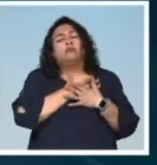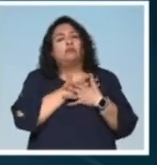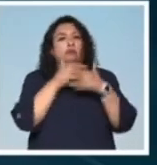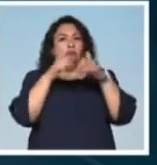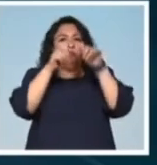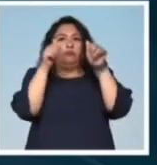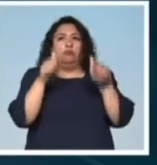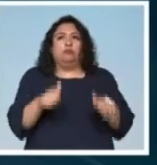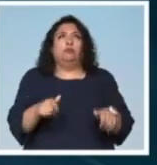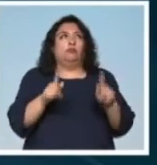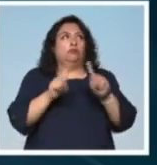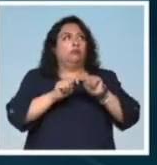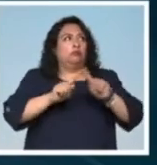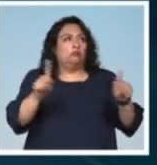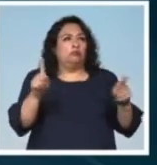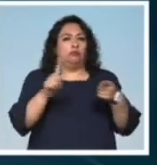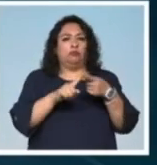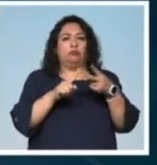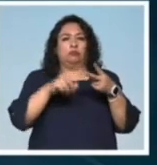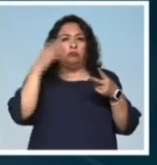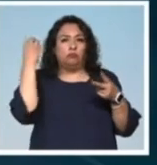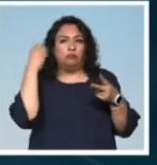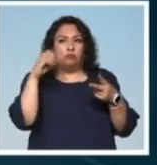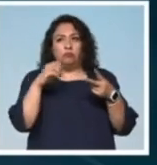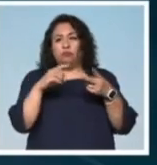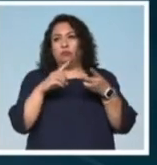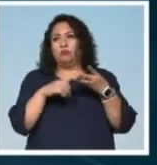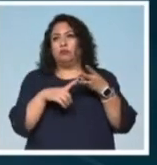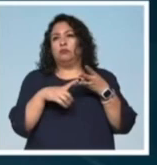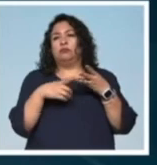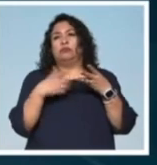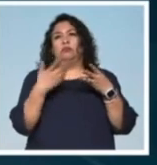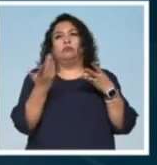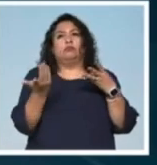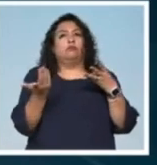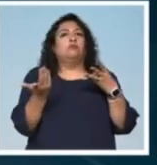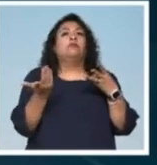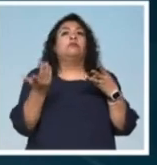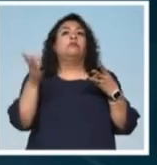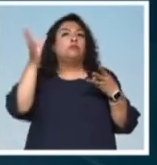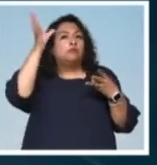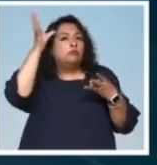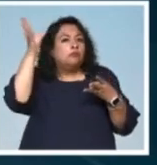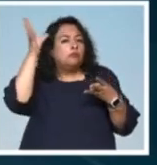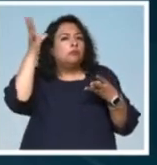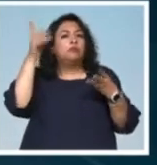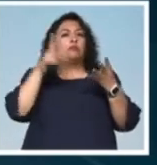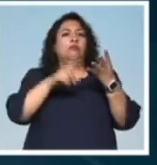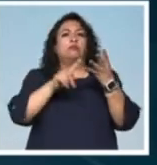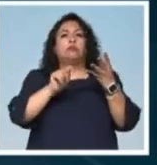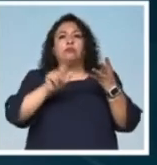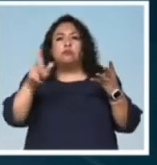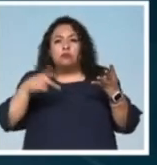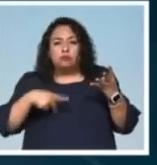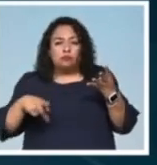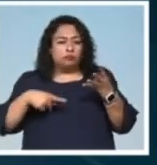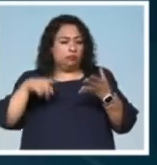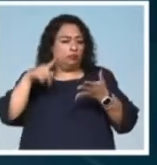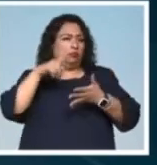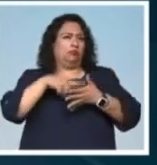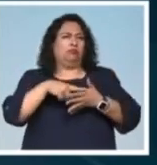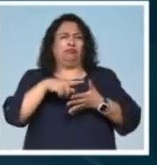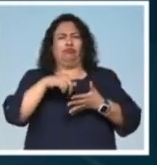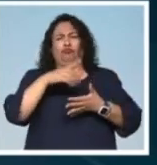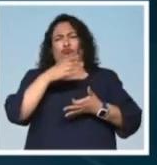de Tlaxcala, de Oaxaca, de los de los aztecas, de los tlaxcaltecas, de todo